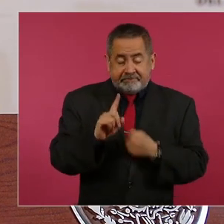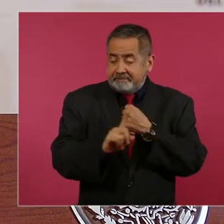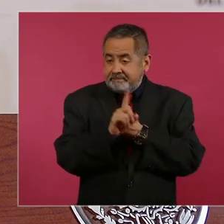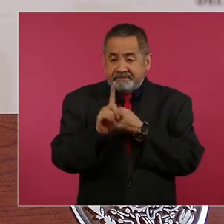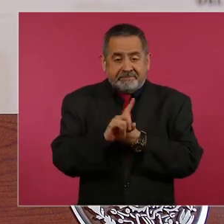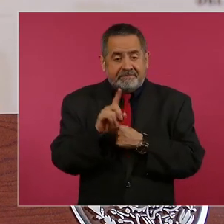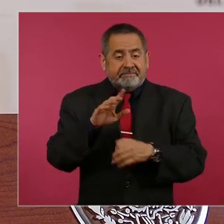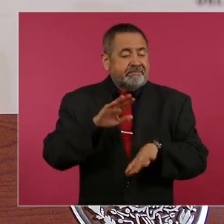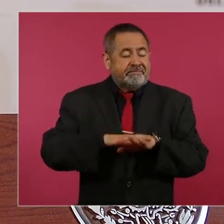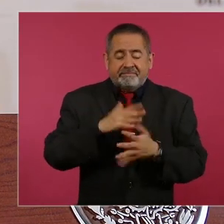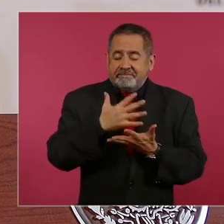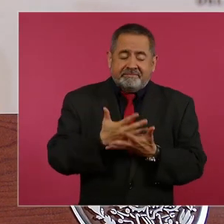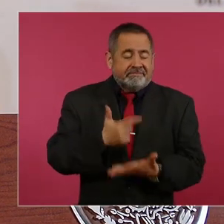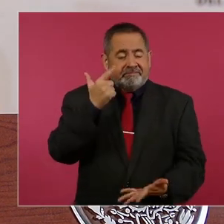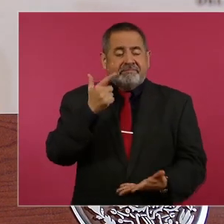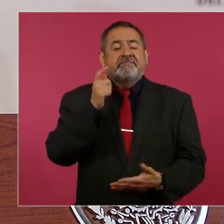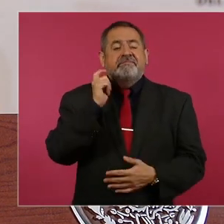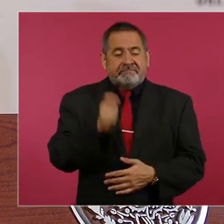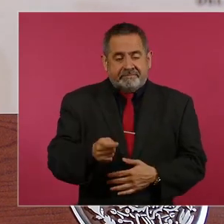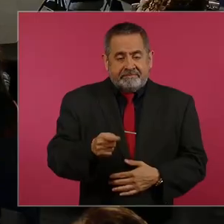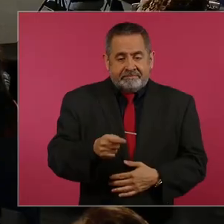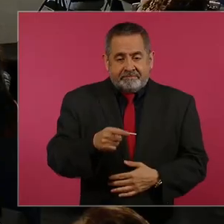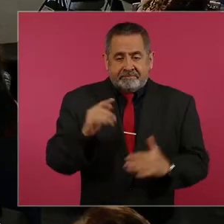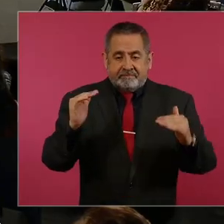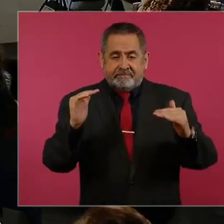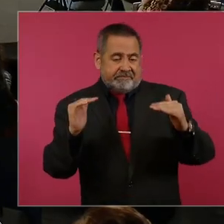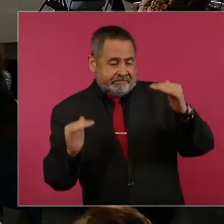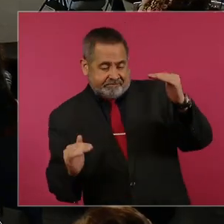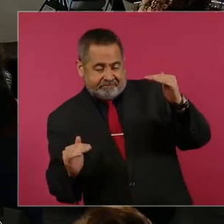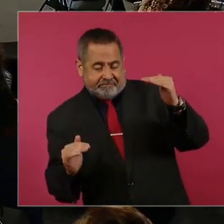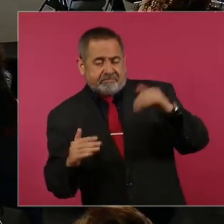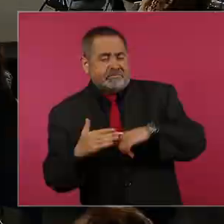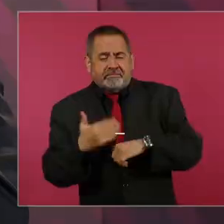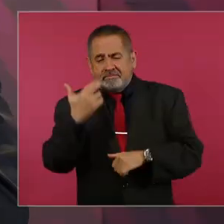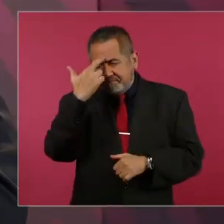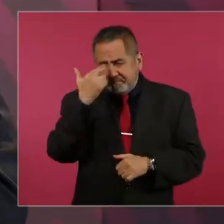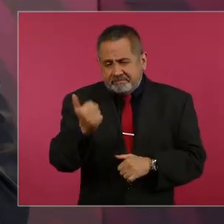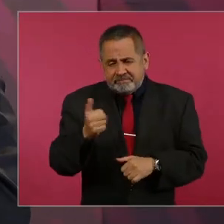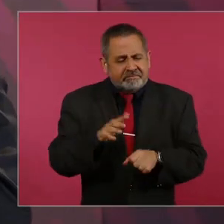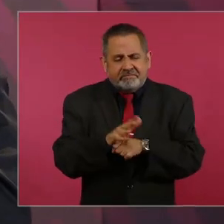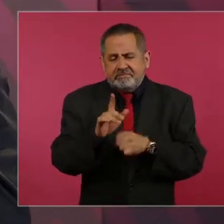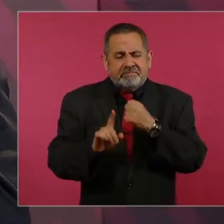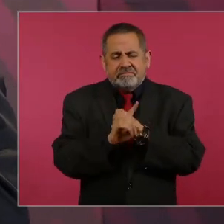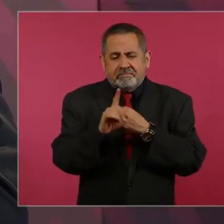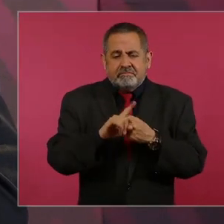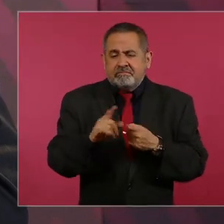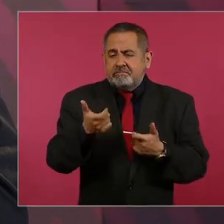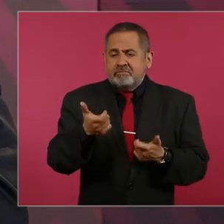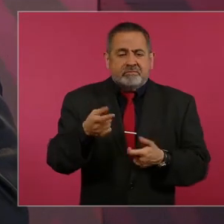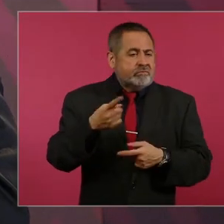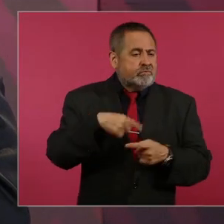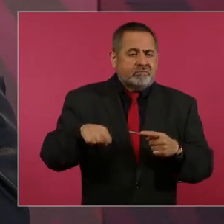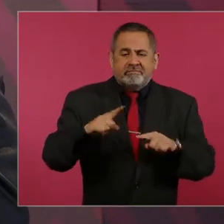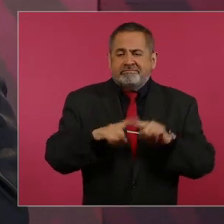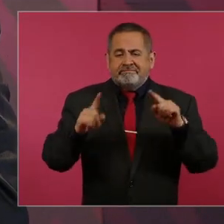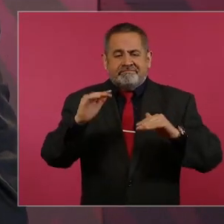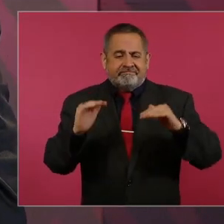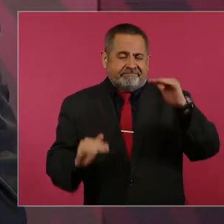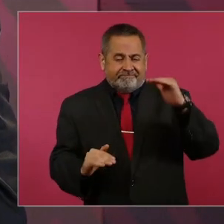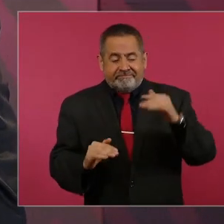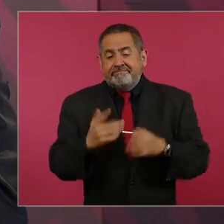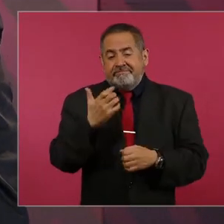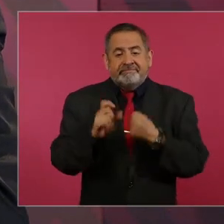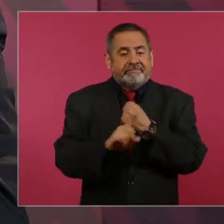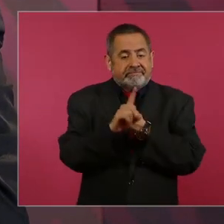La causa principal de la desigualdad social, de la desigualdad económica, la causa